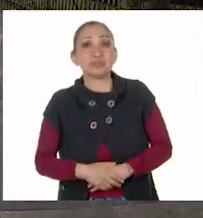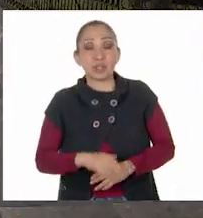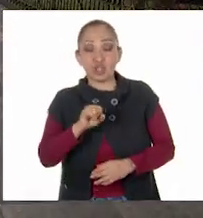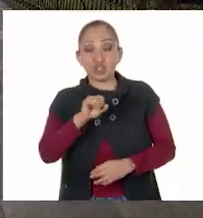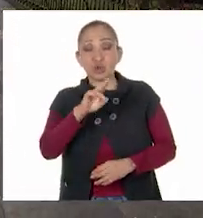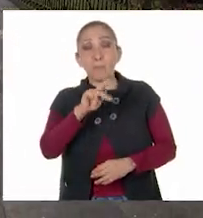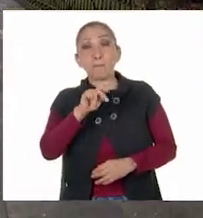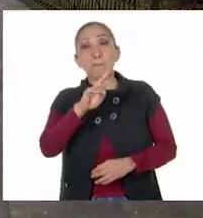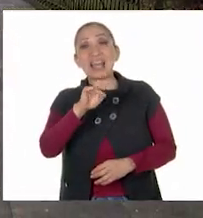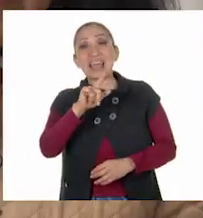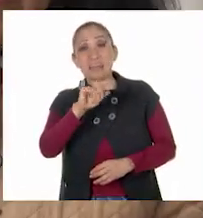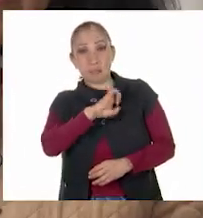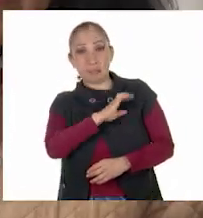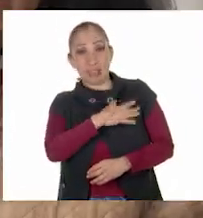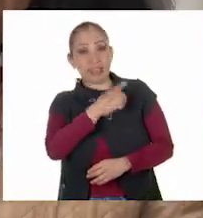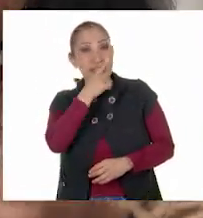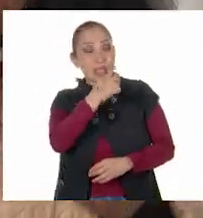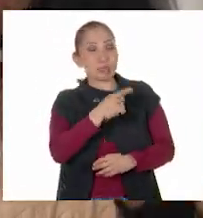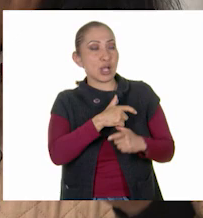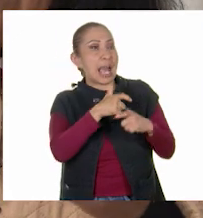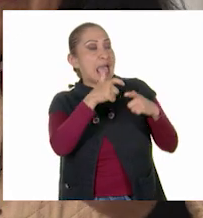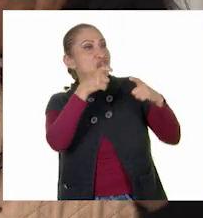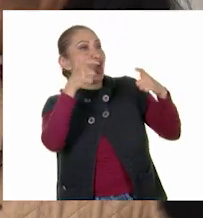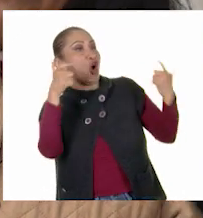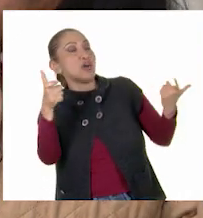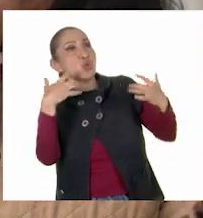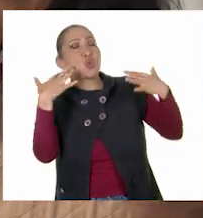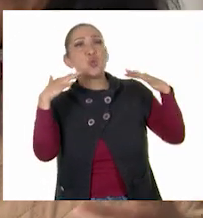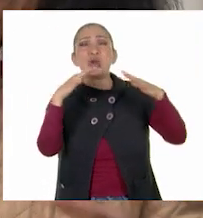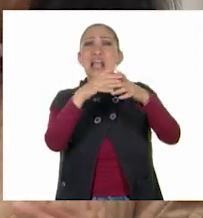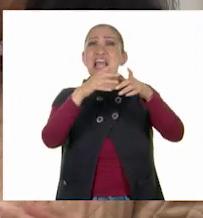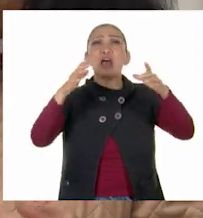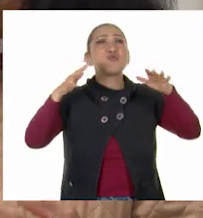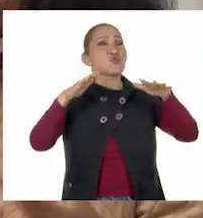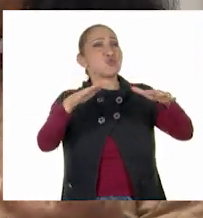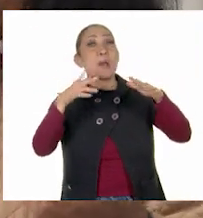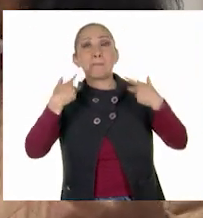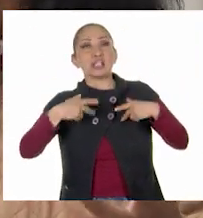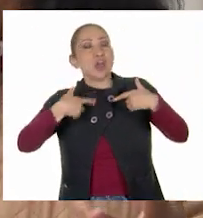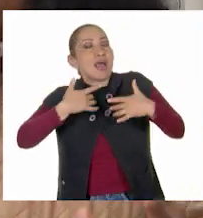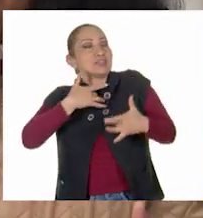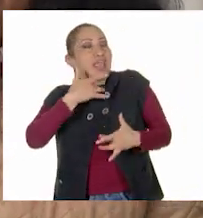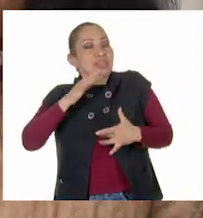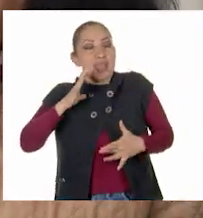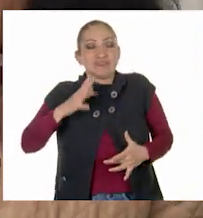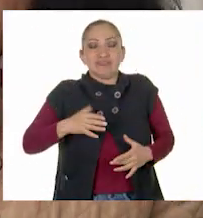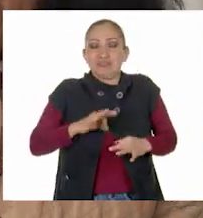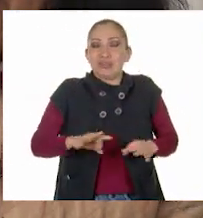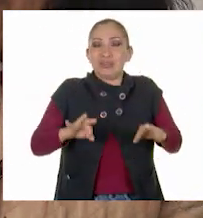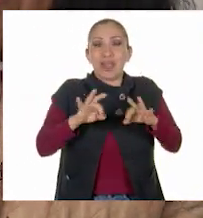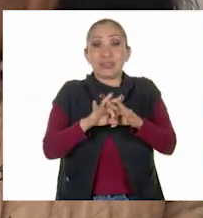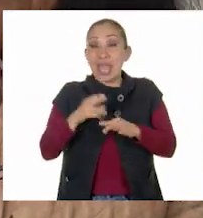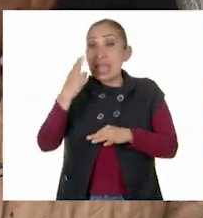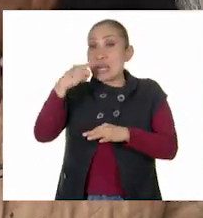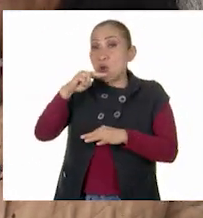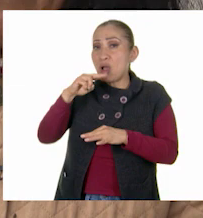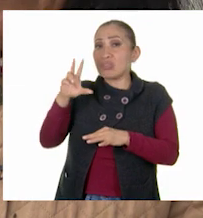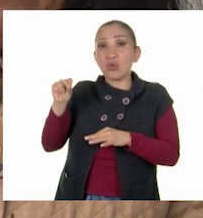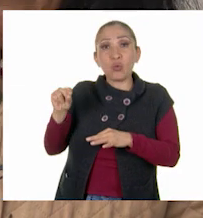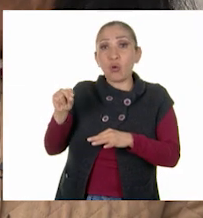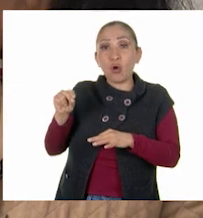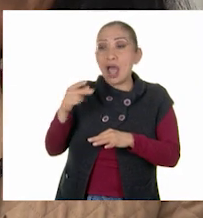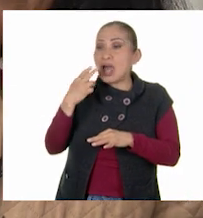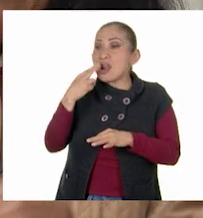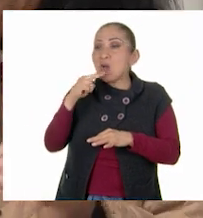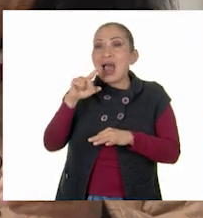el superlativo, en el español decimos es grandote, es inmenso y la gente se siente importante. En el náhuatl no.